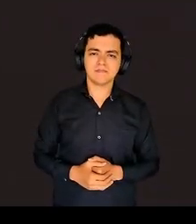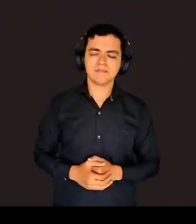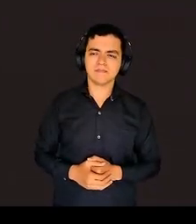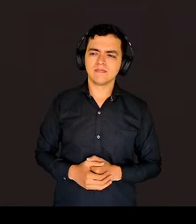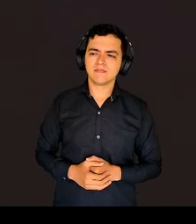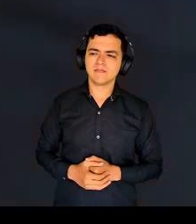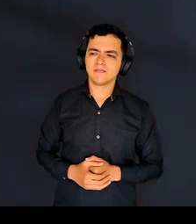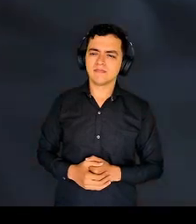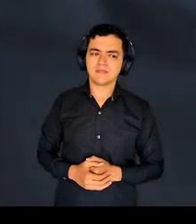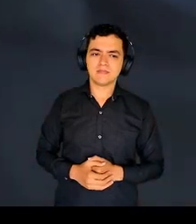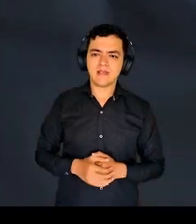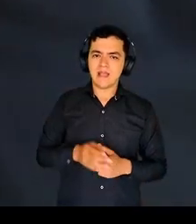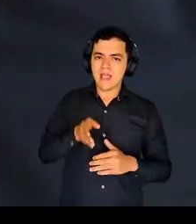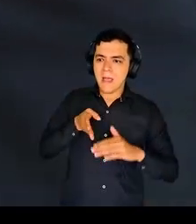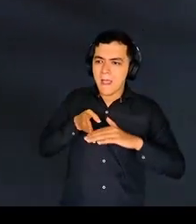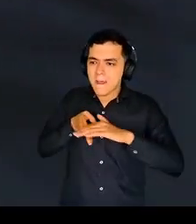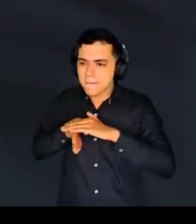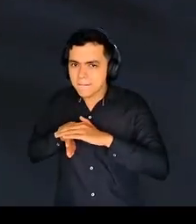Hoy no, Andrés.